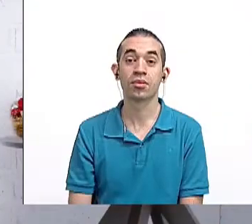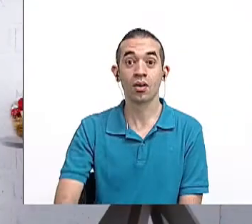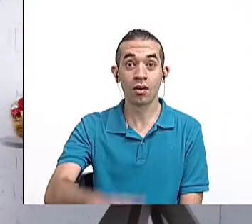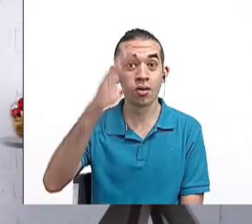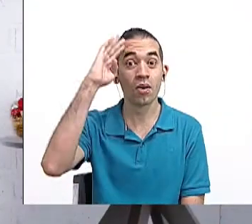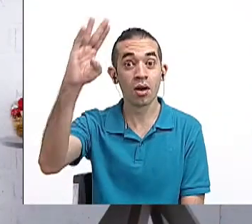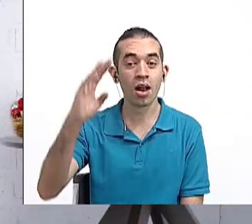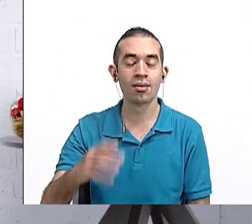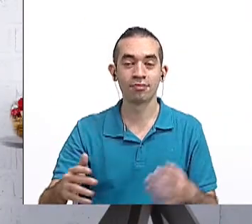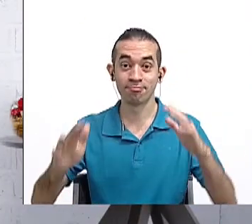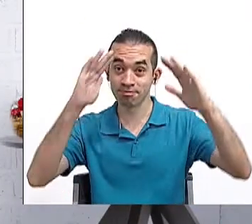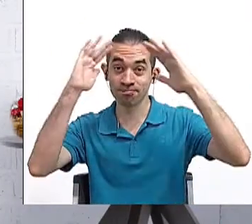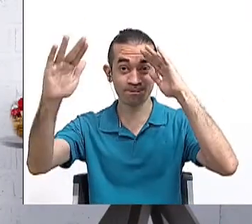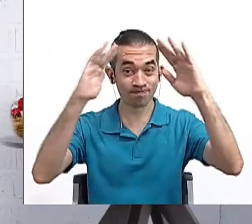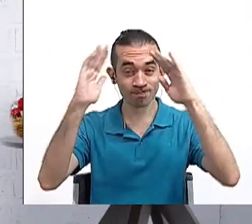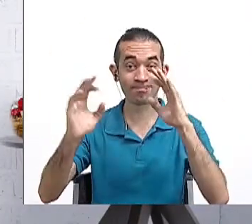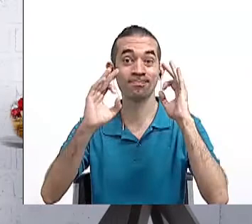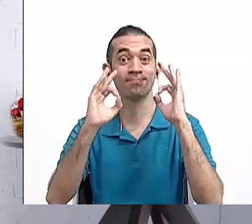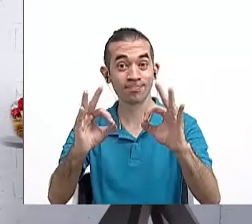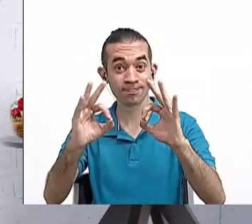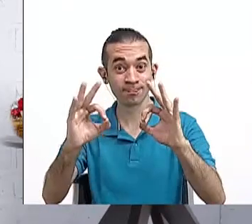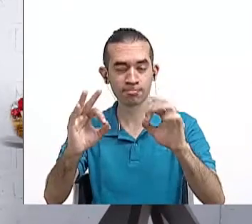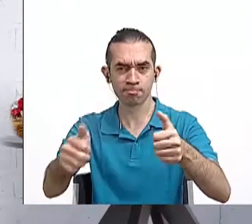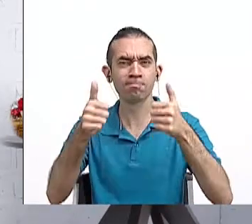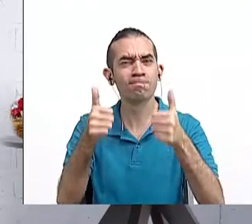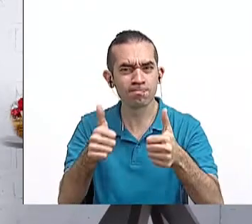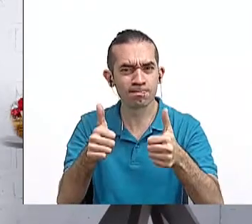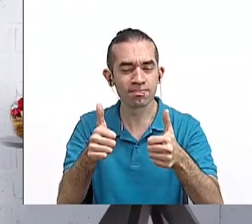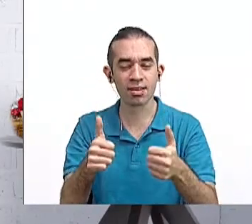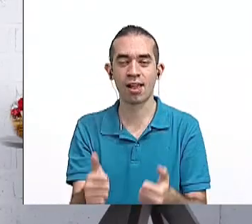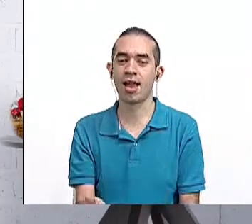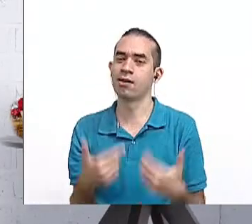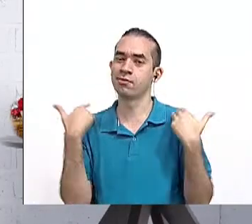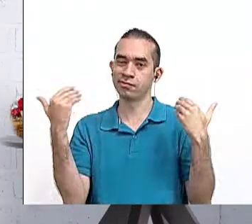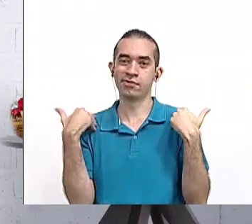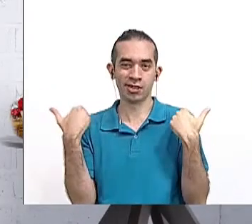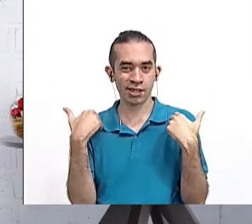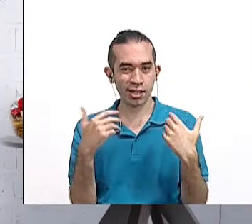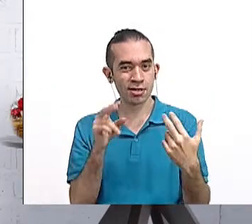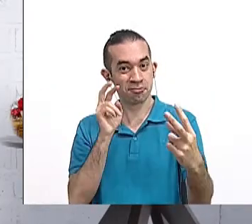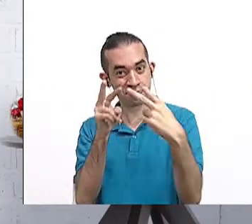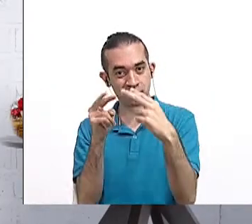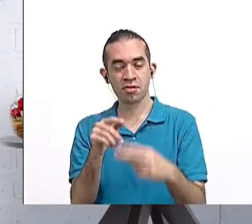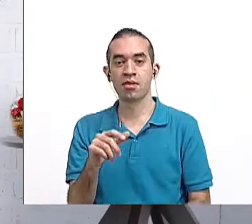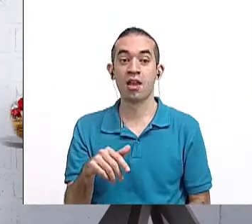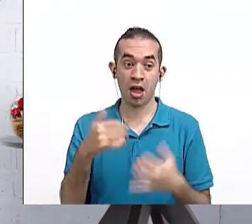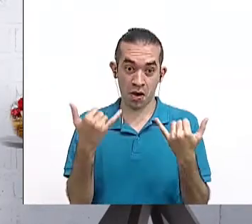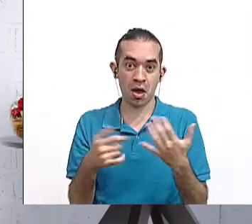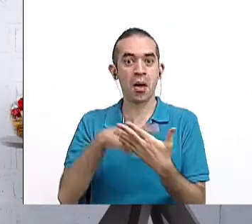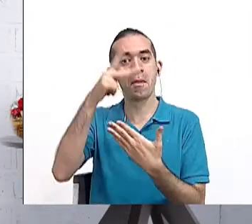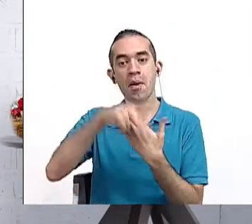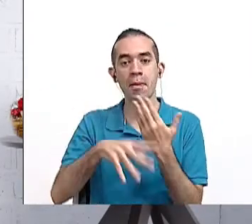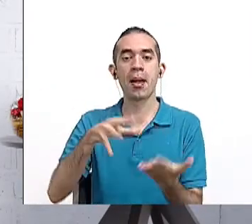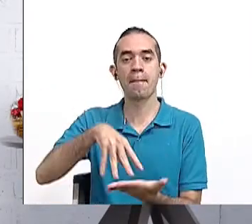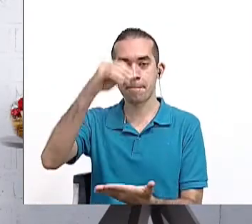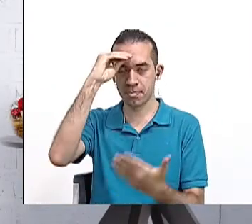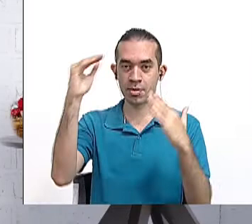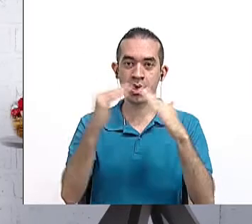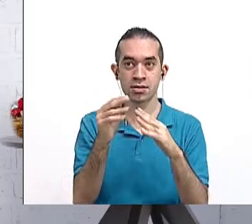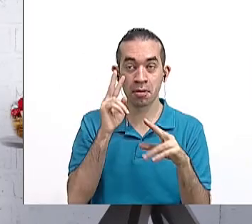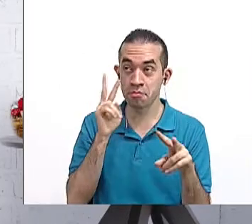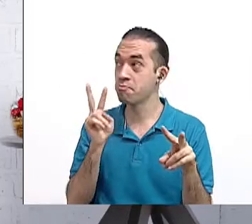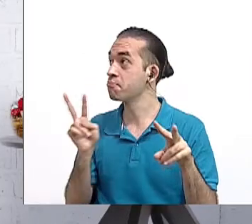hola saludos como estan pura vida que dice que nos acompañan en otro programa de aprendo en casa y como pueden ver